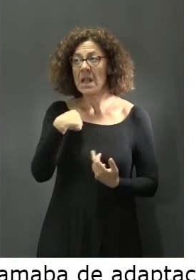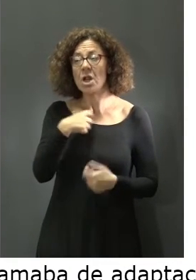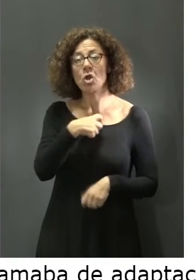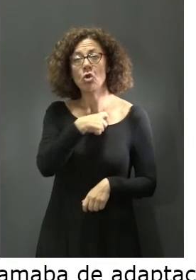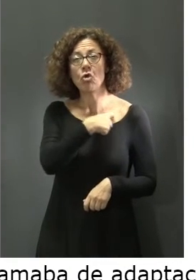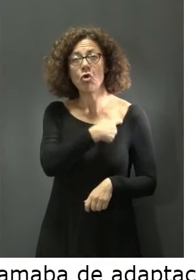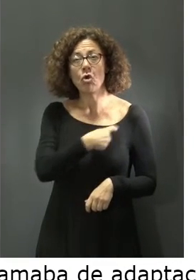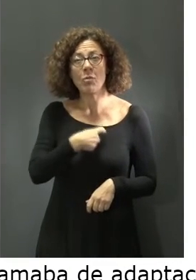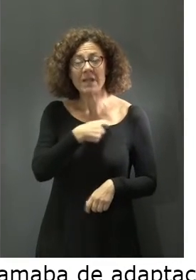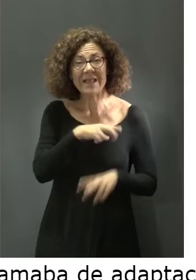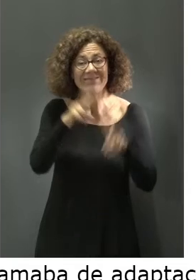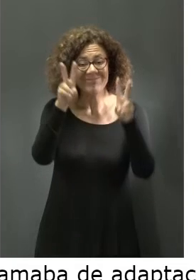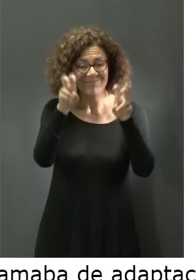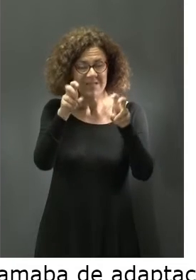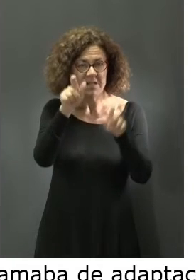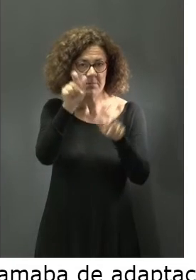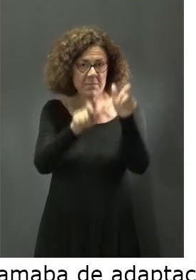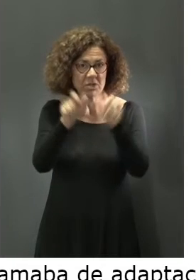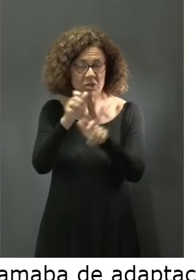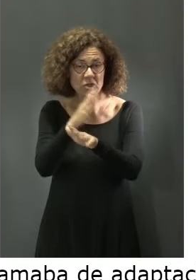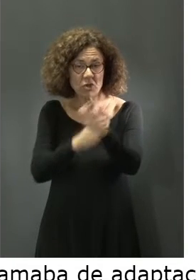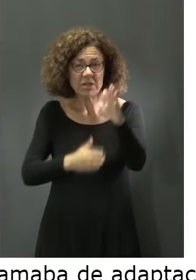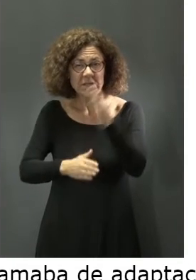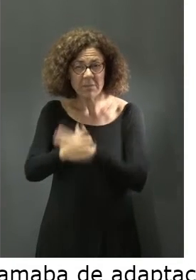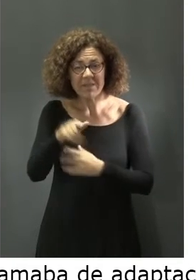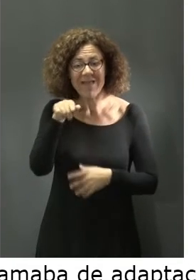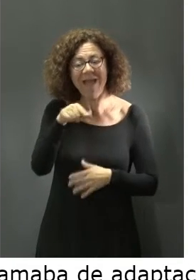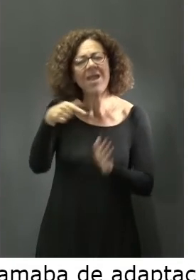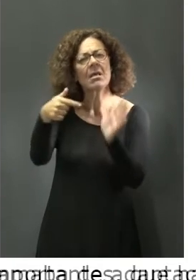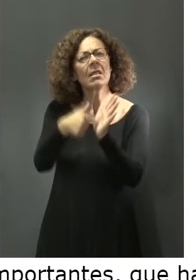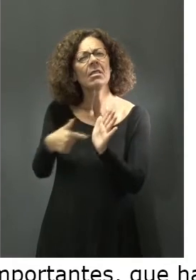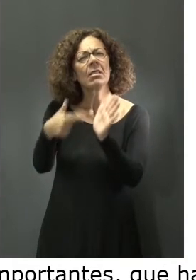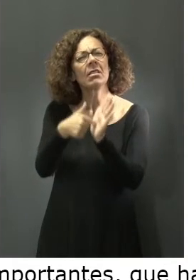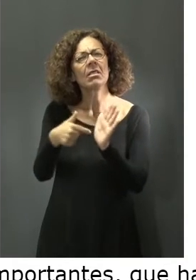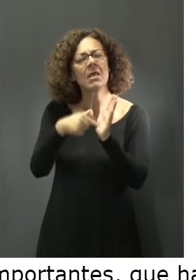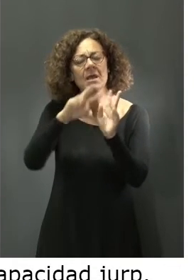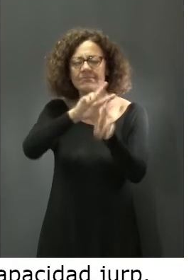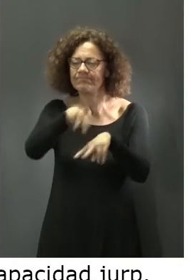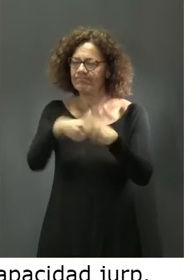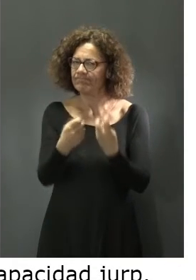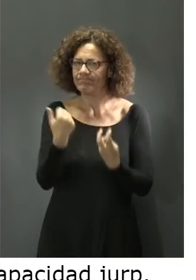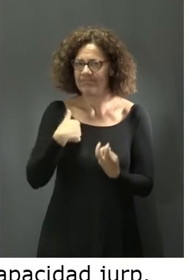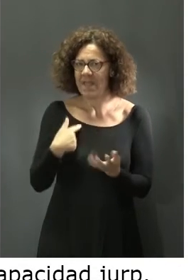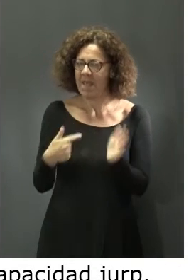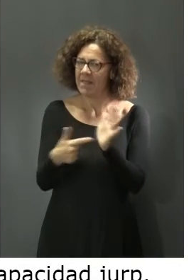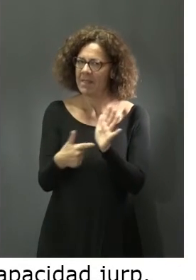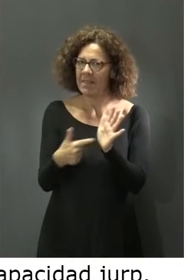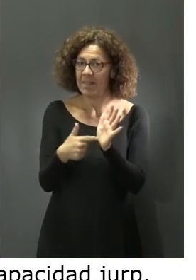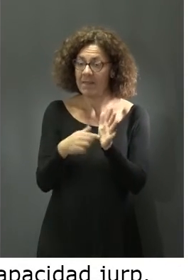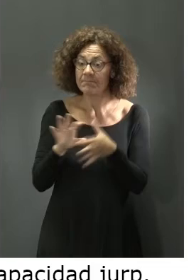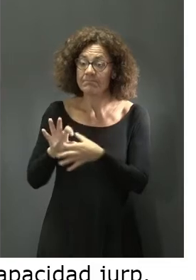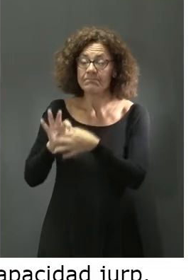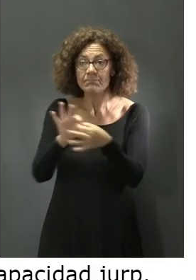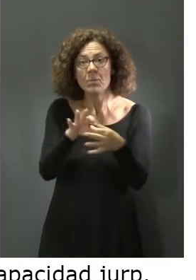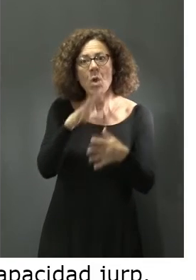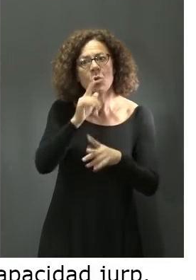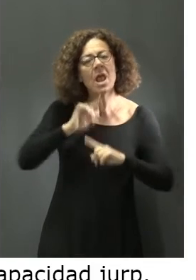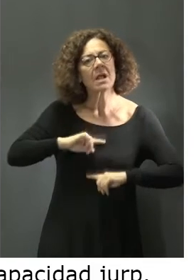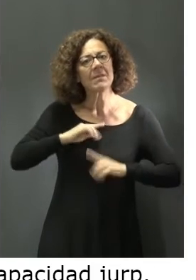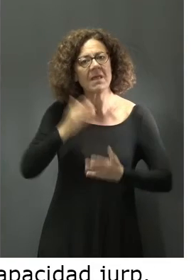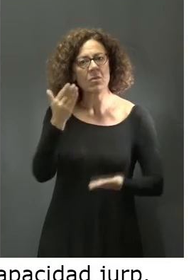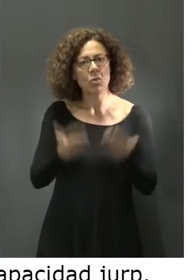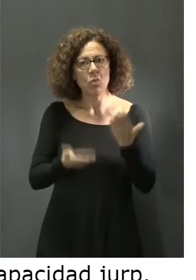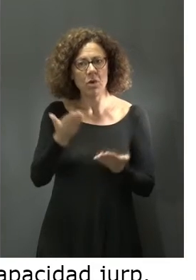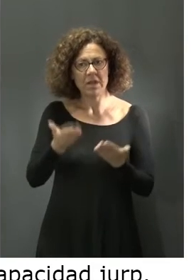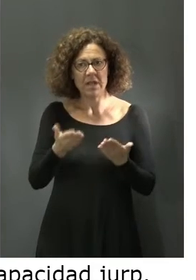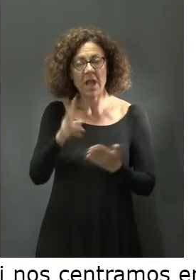Comité sobre los Derechos de las Personas con Discapacidad, nos venía reclamando esta reforma relativa al ejercicio de la capacidad jurídica.